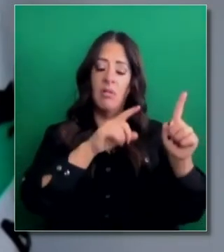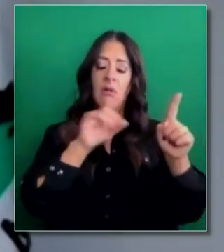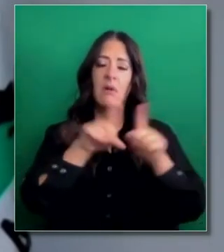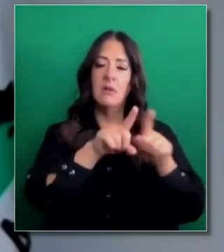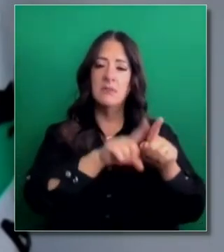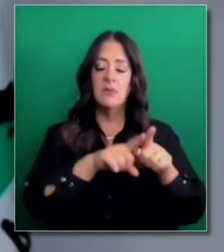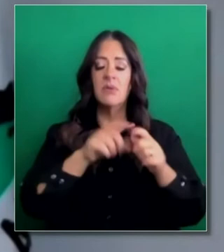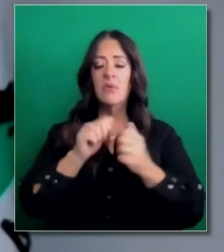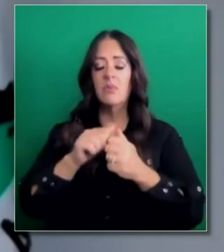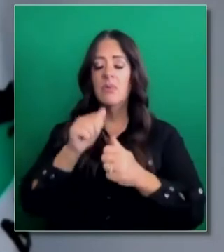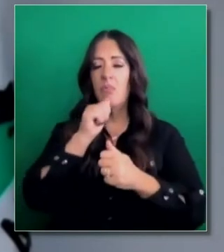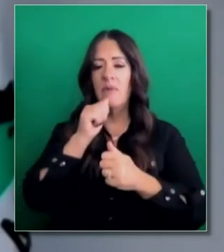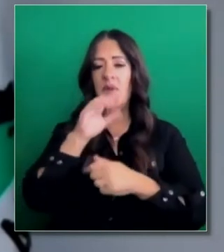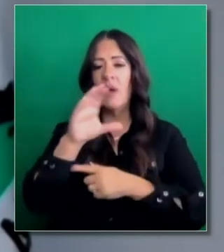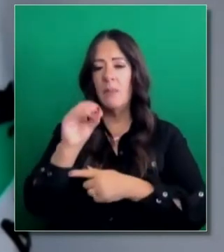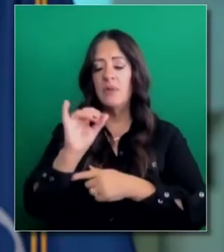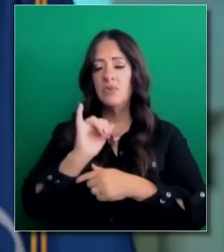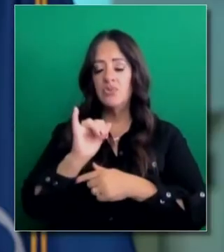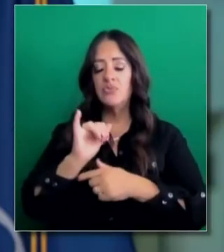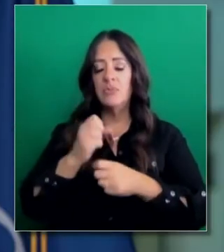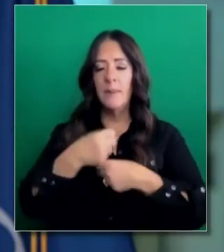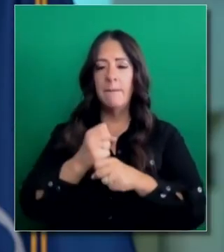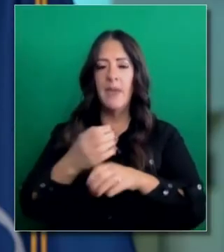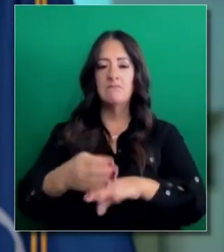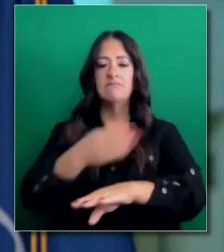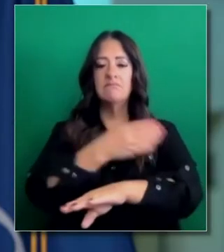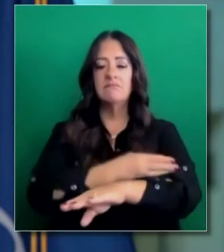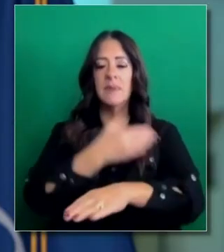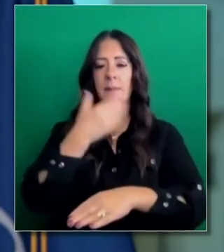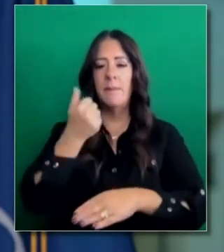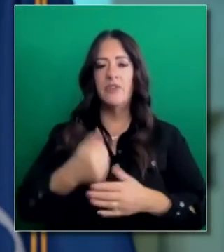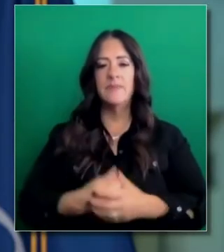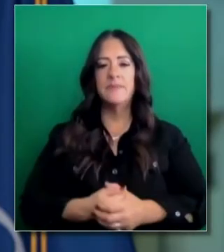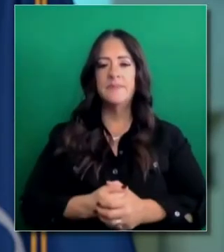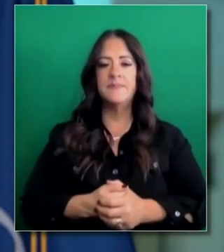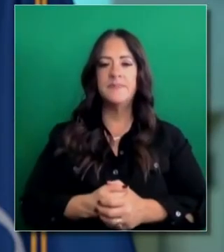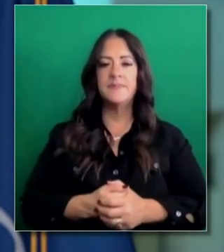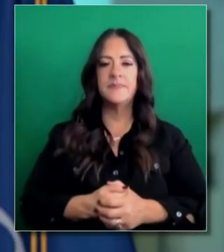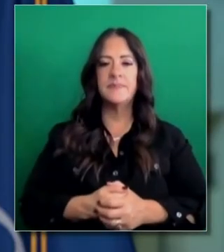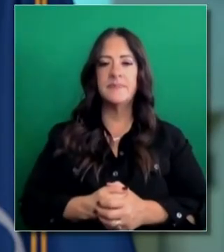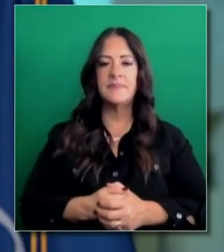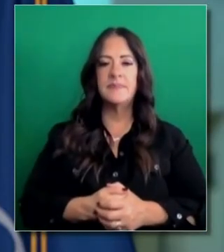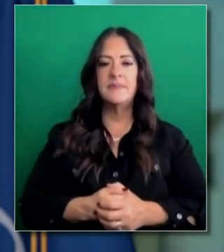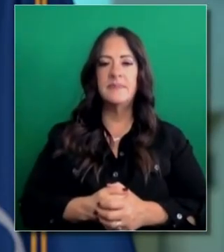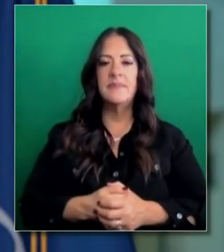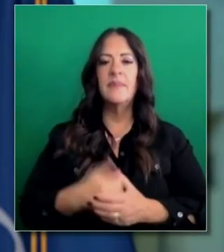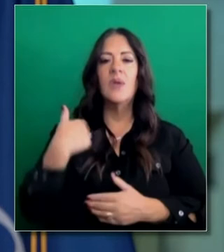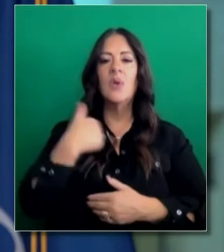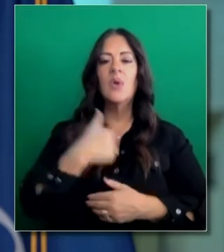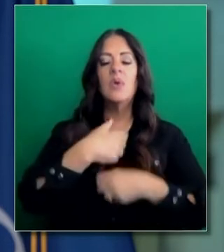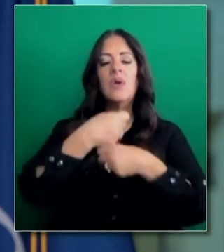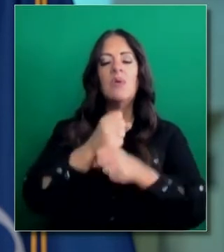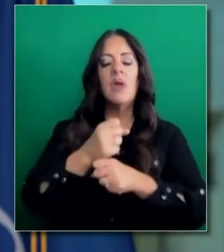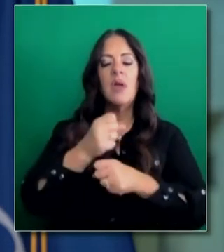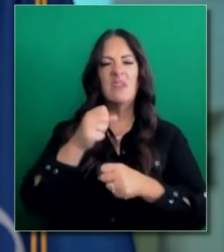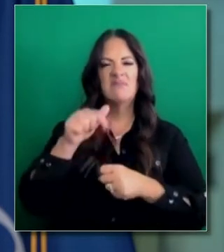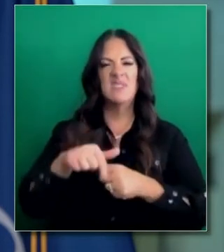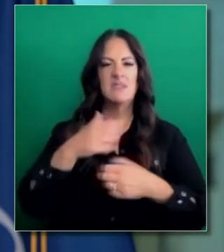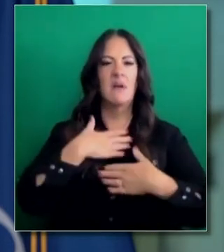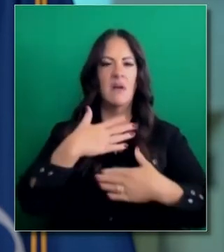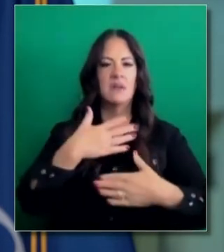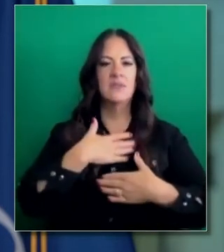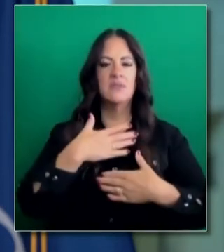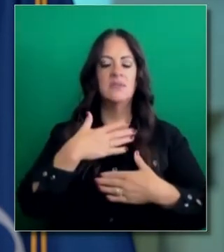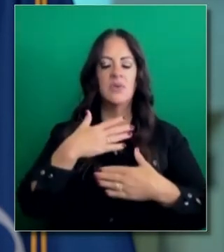ya sea a nivel local que federal y les recuerdo que creamos este grupo de trabajo de oxígeno hace varias semanas para lidiar con el